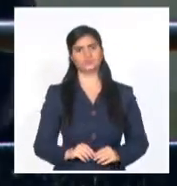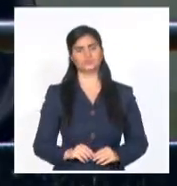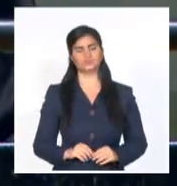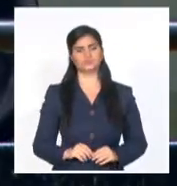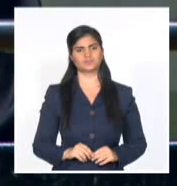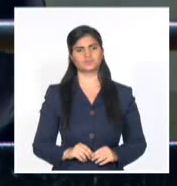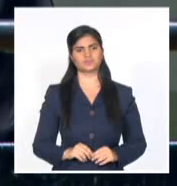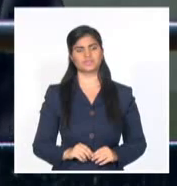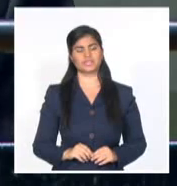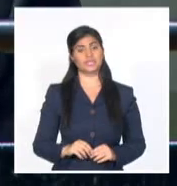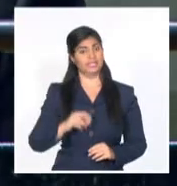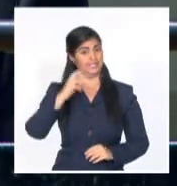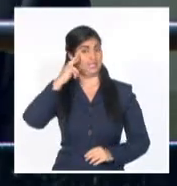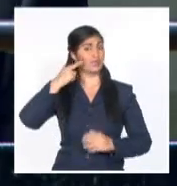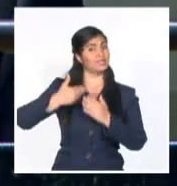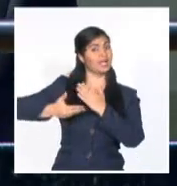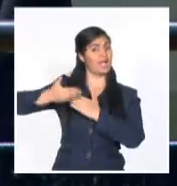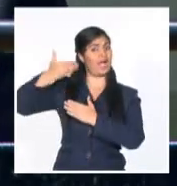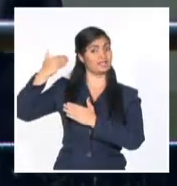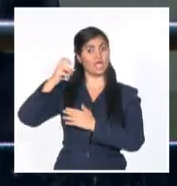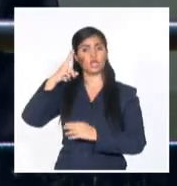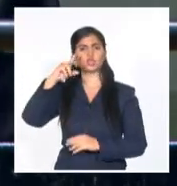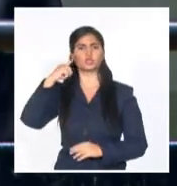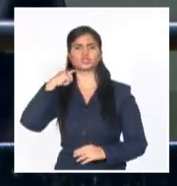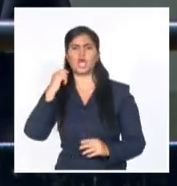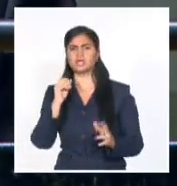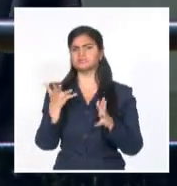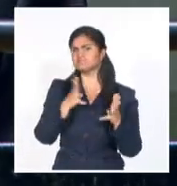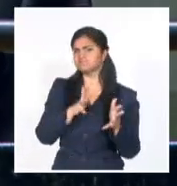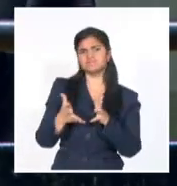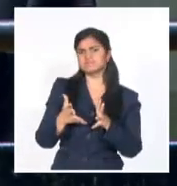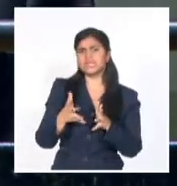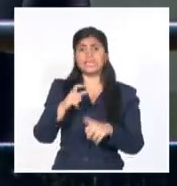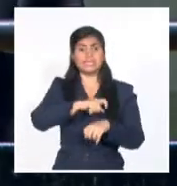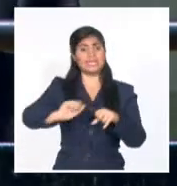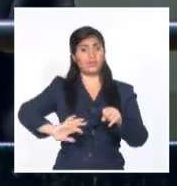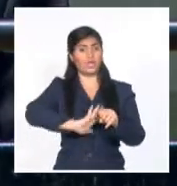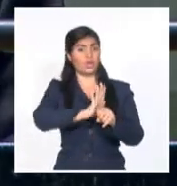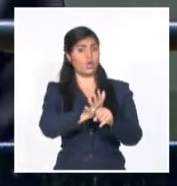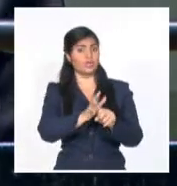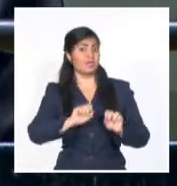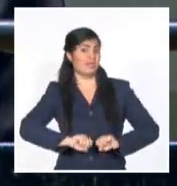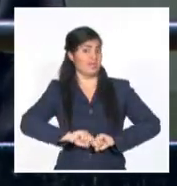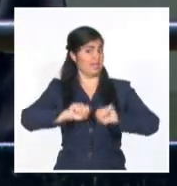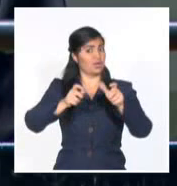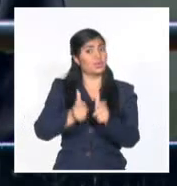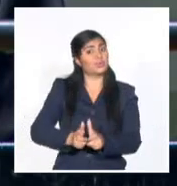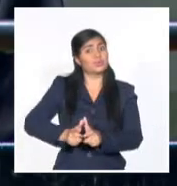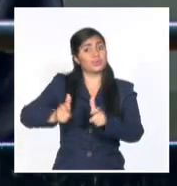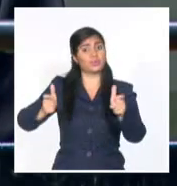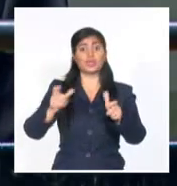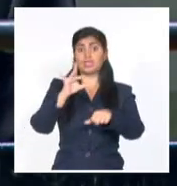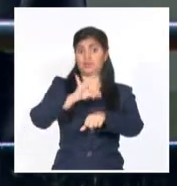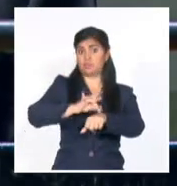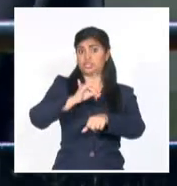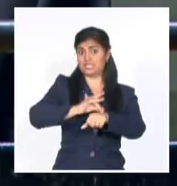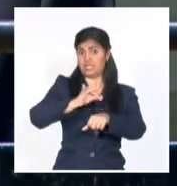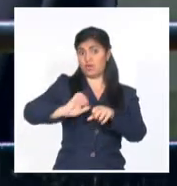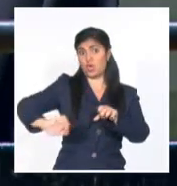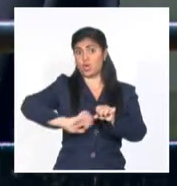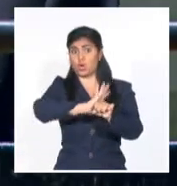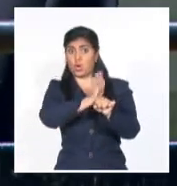de COVID-19, cuando se había producido el pico de casos y nuestras salas de terapia